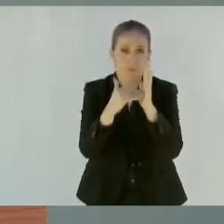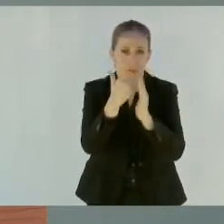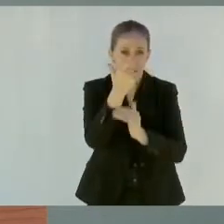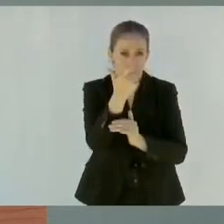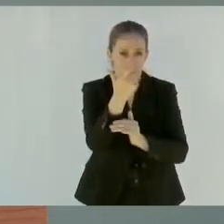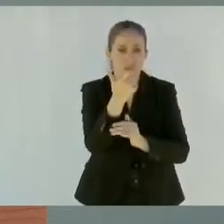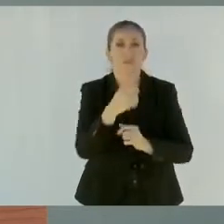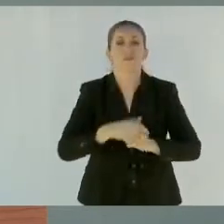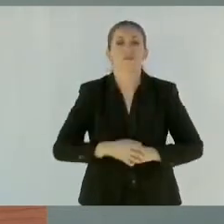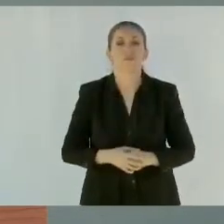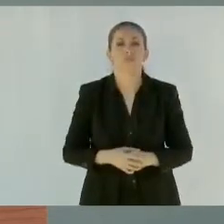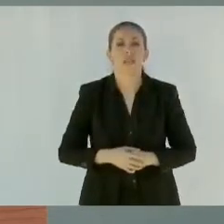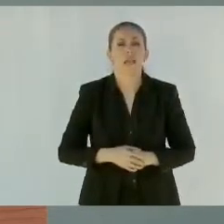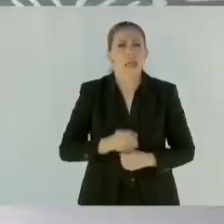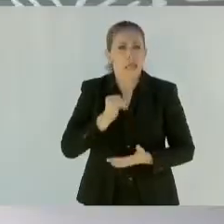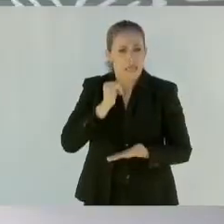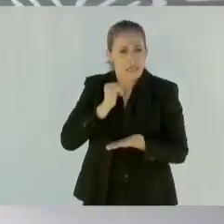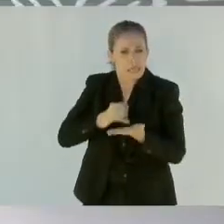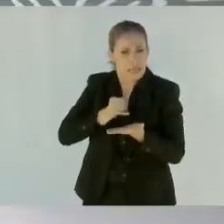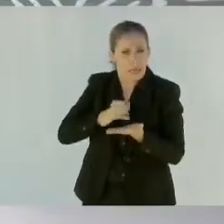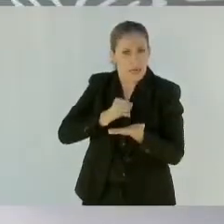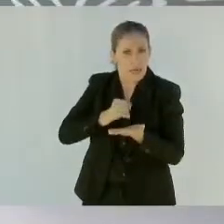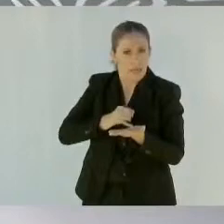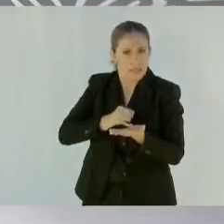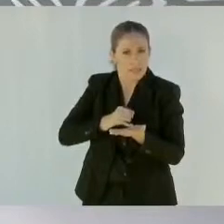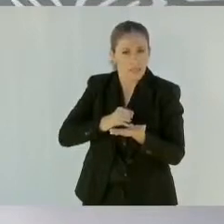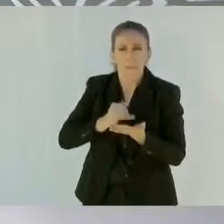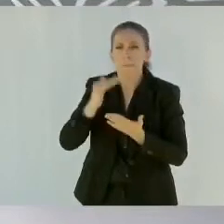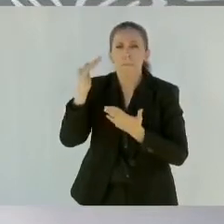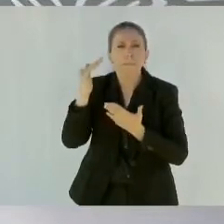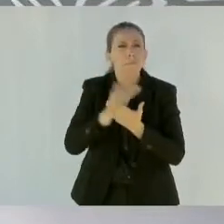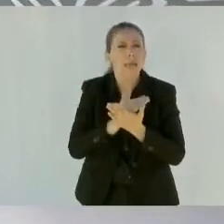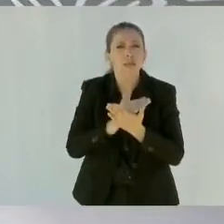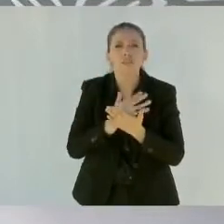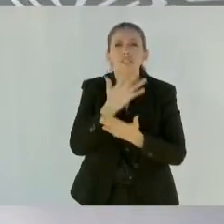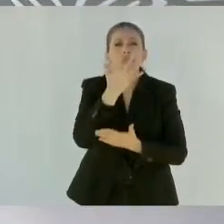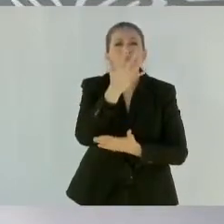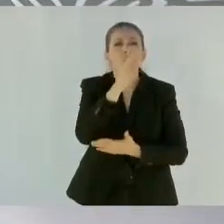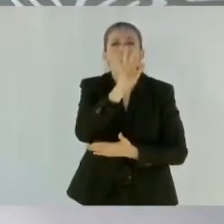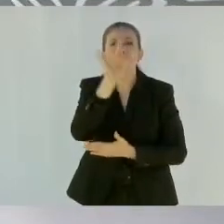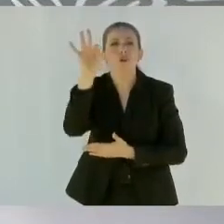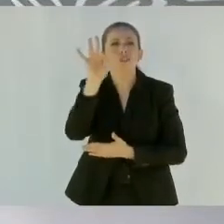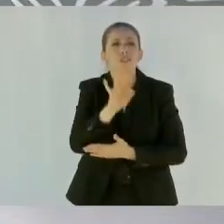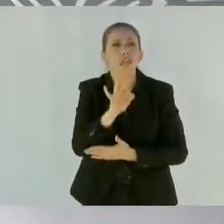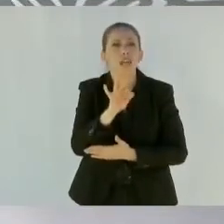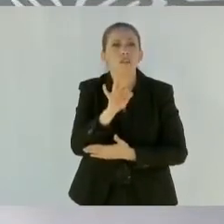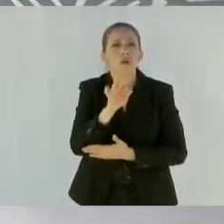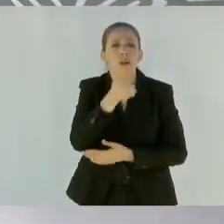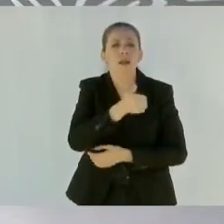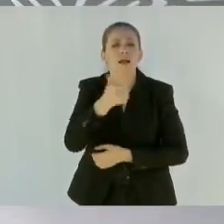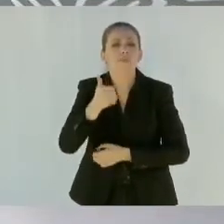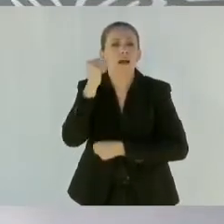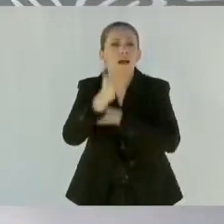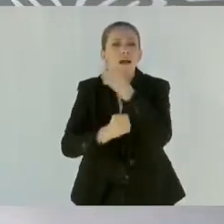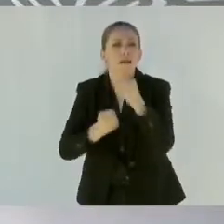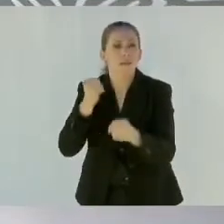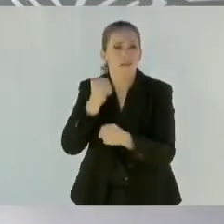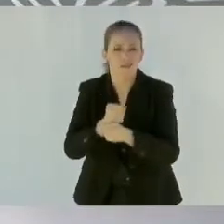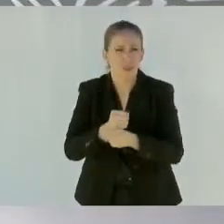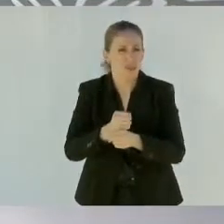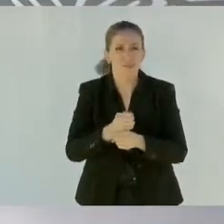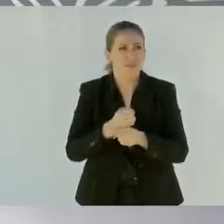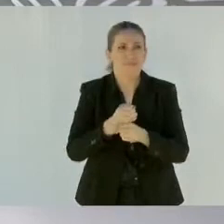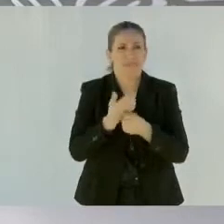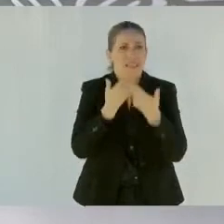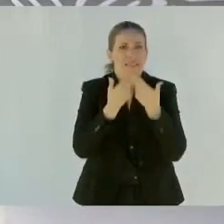con tasas de interés de menos del 5% anual. No hay ningún banco en